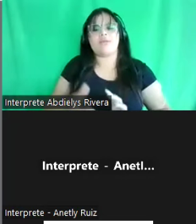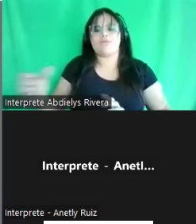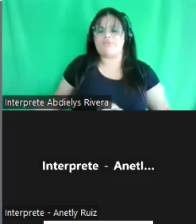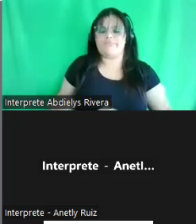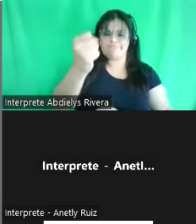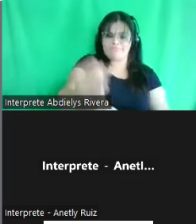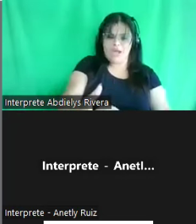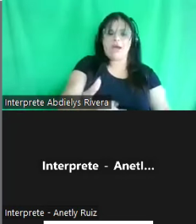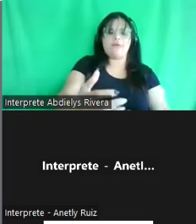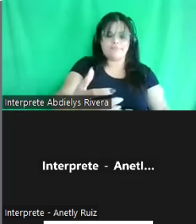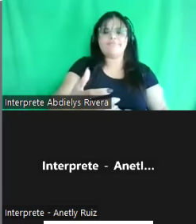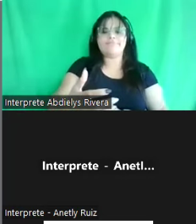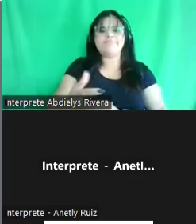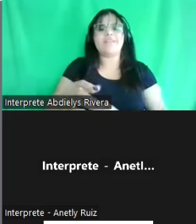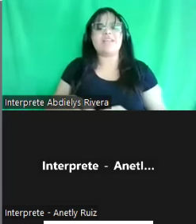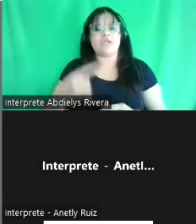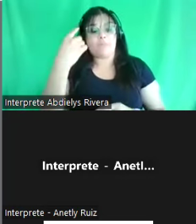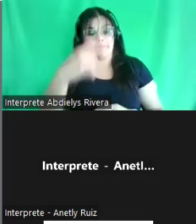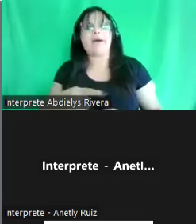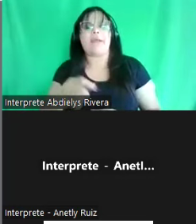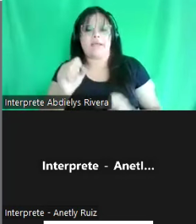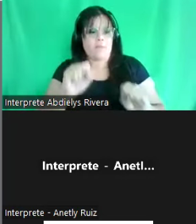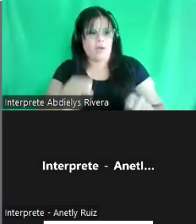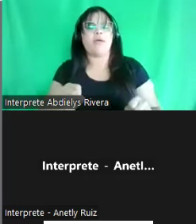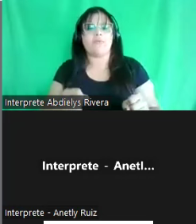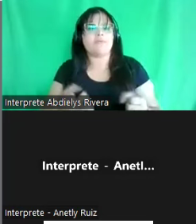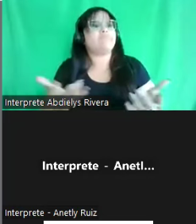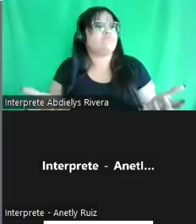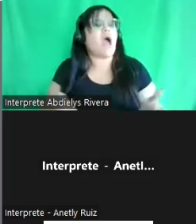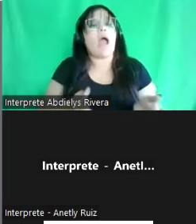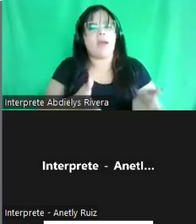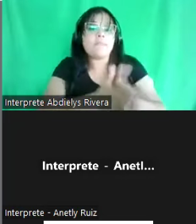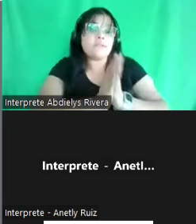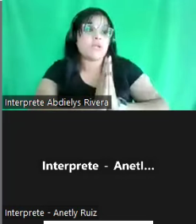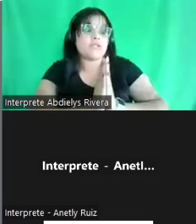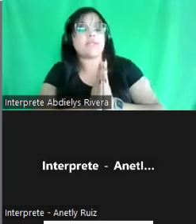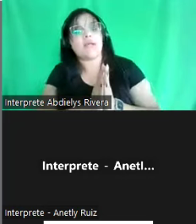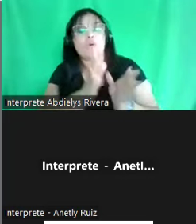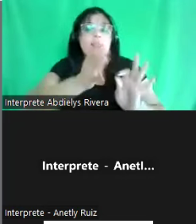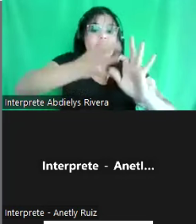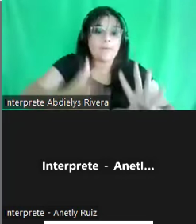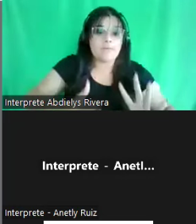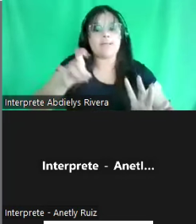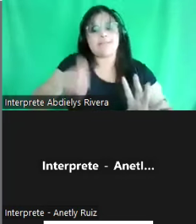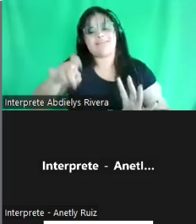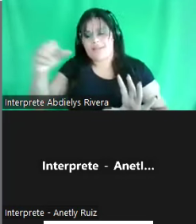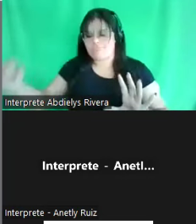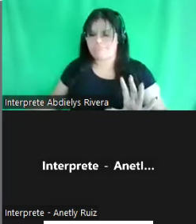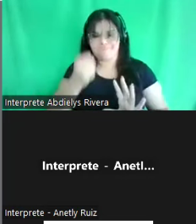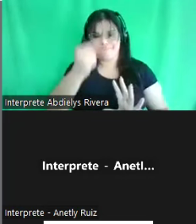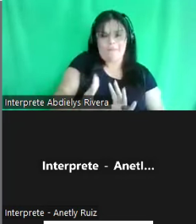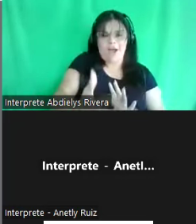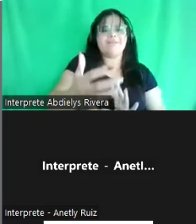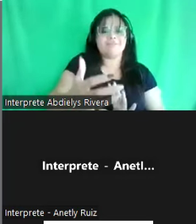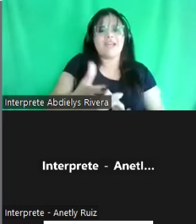y procedimientos. Si un paciente solicita este tipo de servicio, y tiene que tener una política que establezca